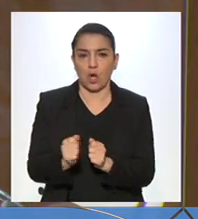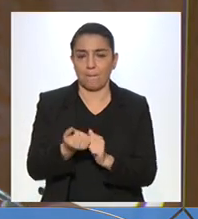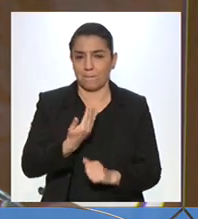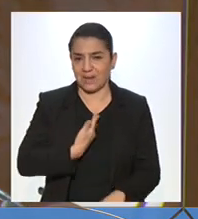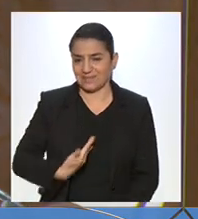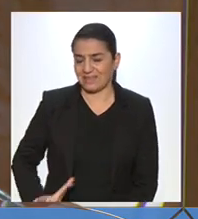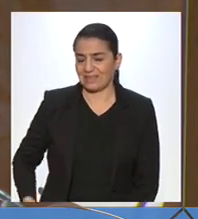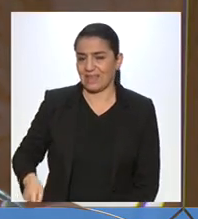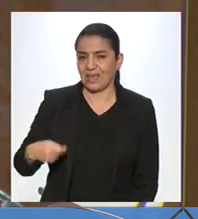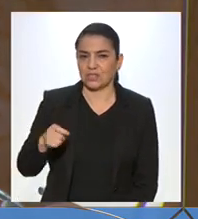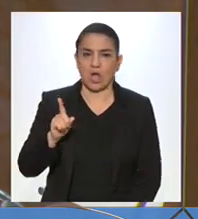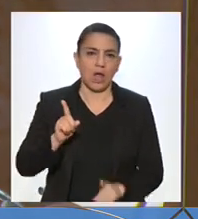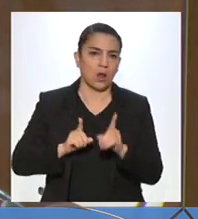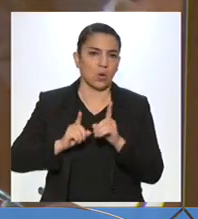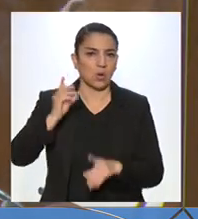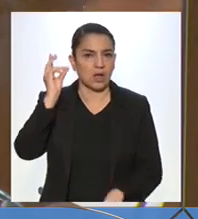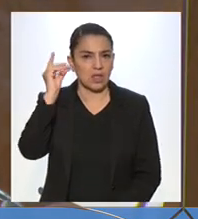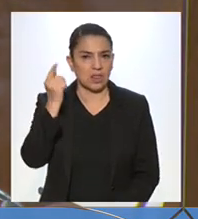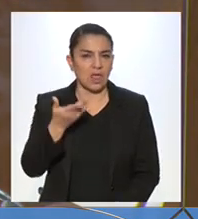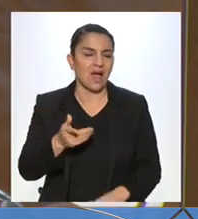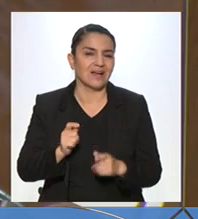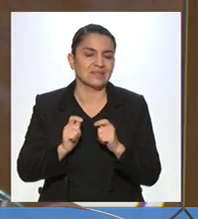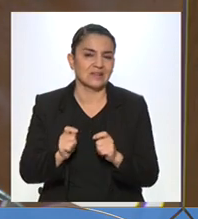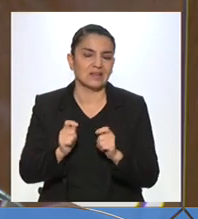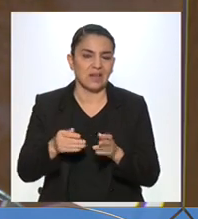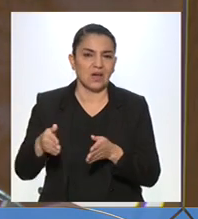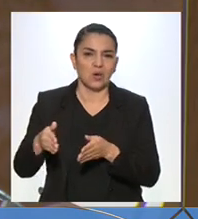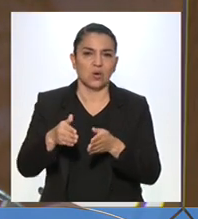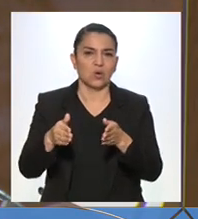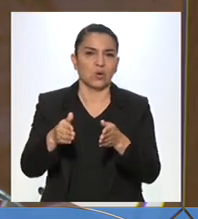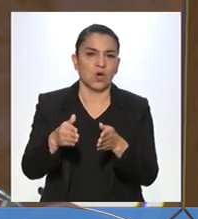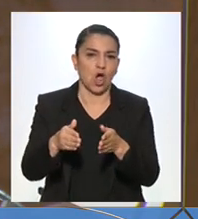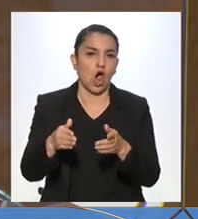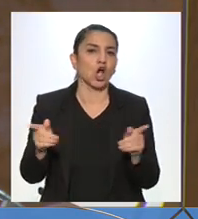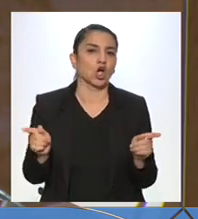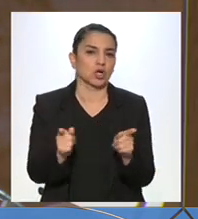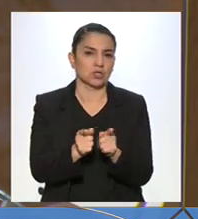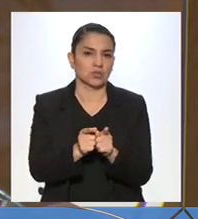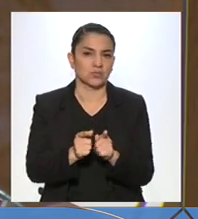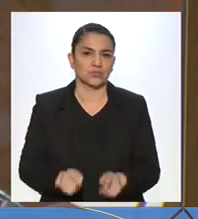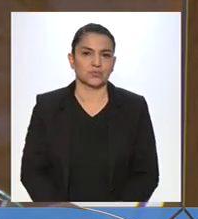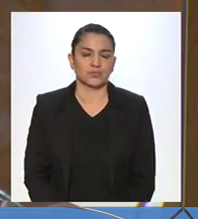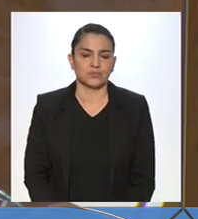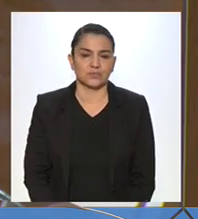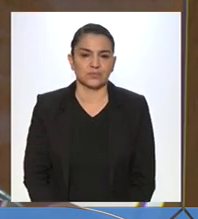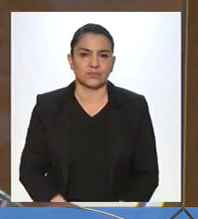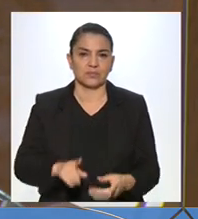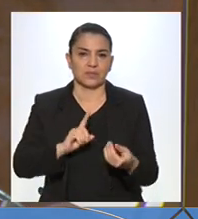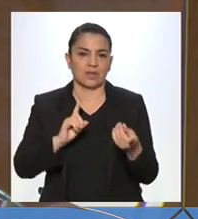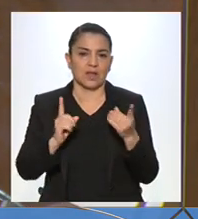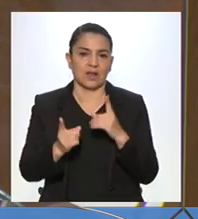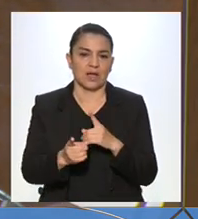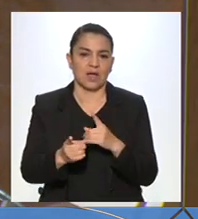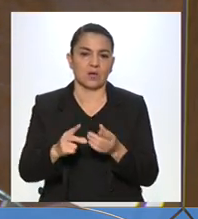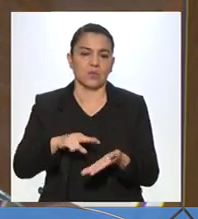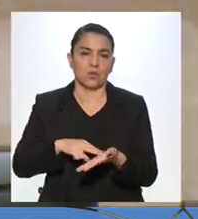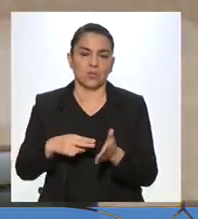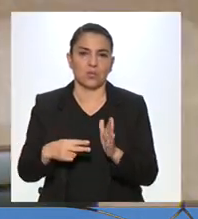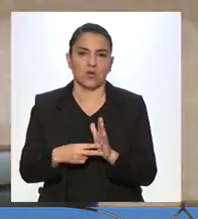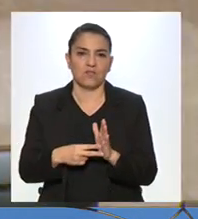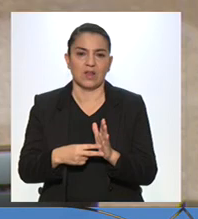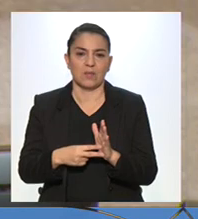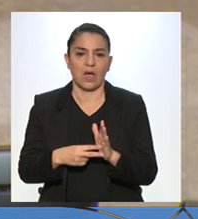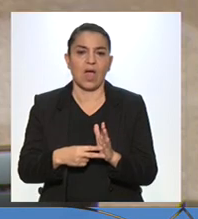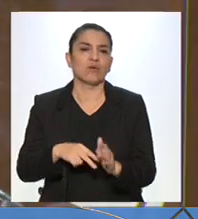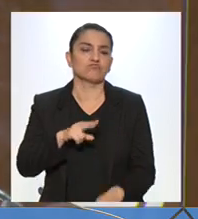presente, algunas ideas para tratar de hacer un camino alternativo corto. El cambio, el problema de las tasas de mortalidad